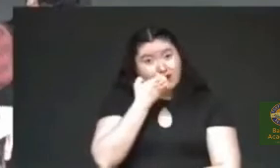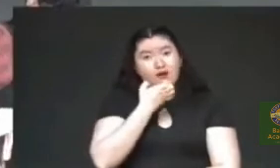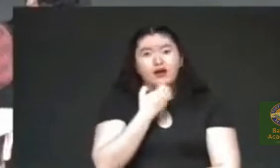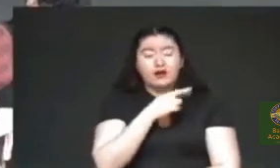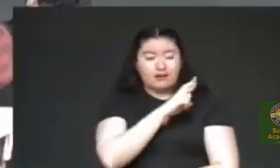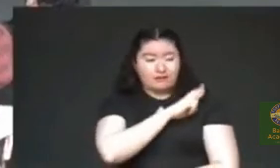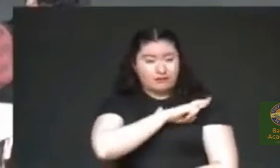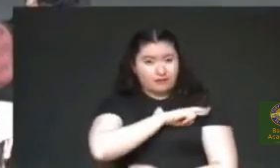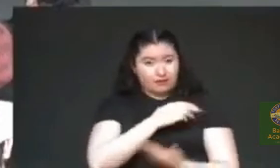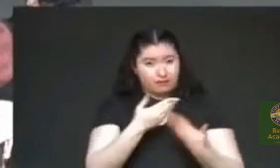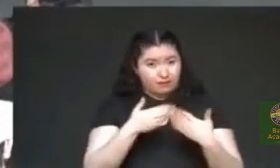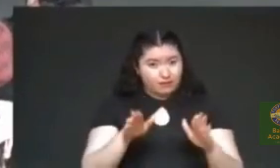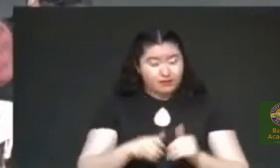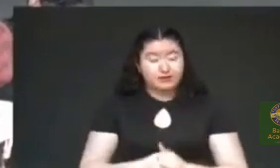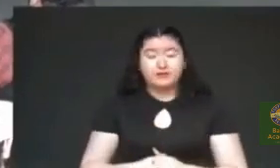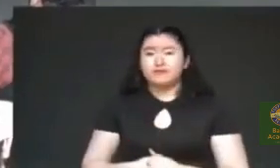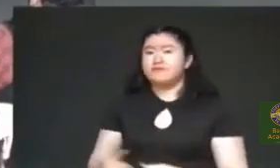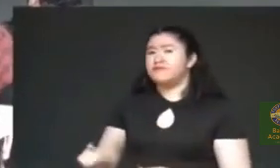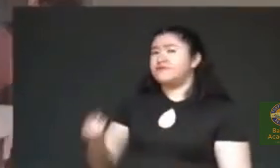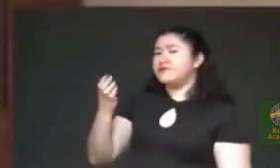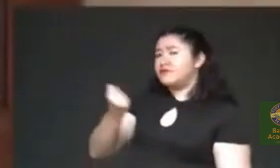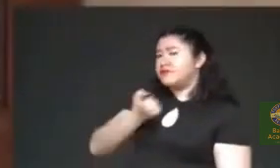de educación básica privadas hay en la ciudad?